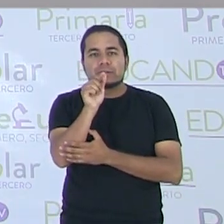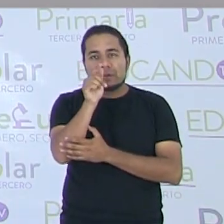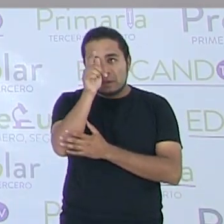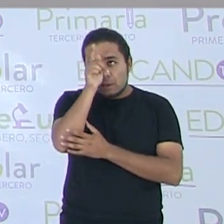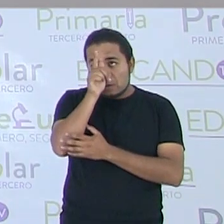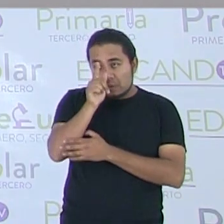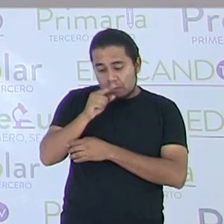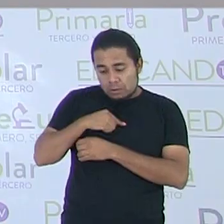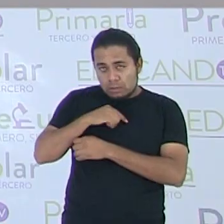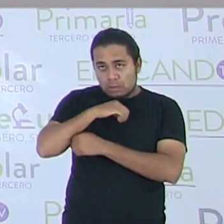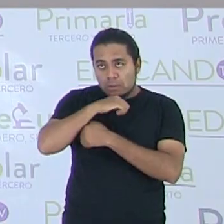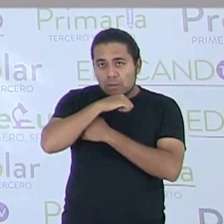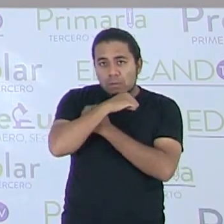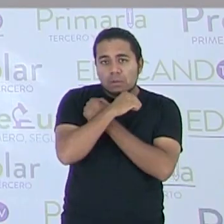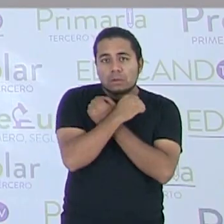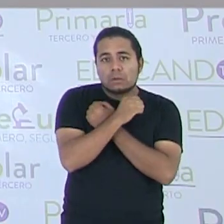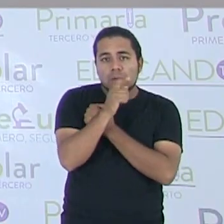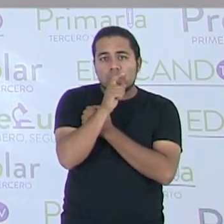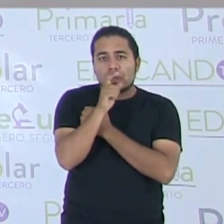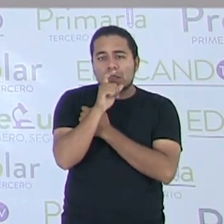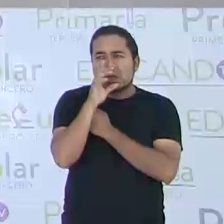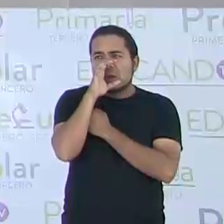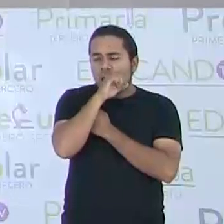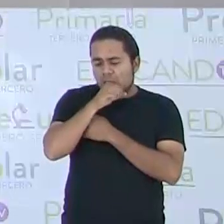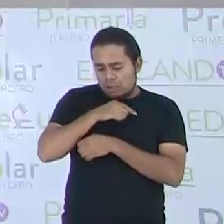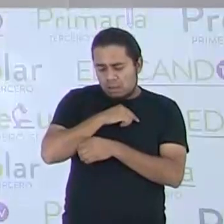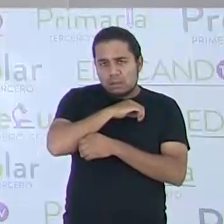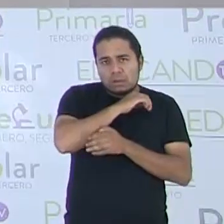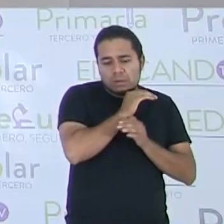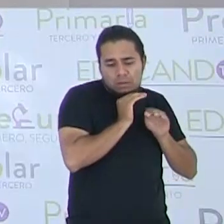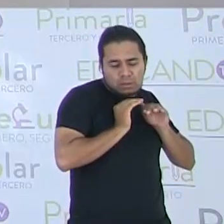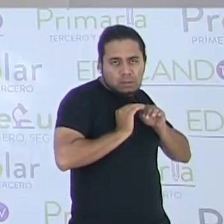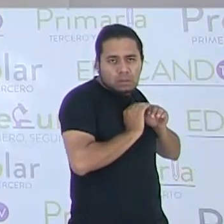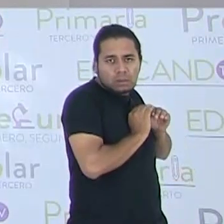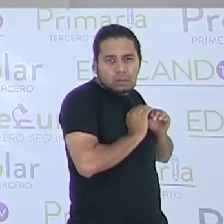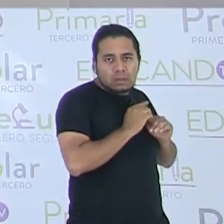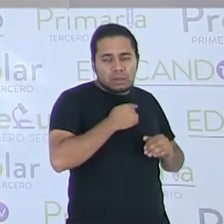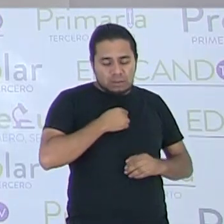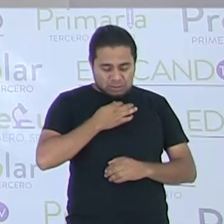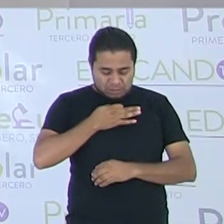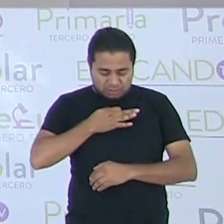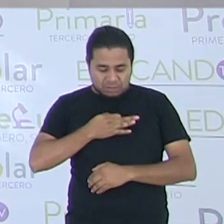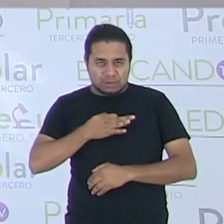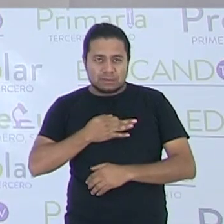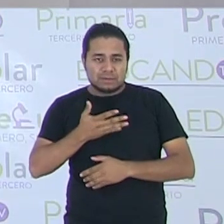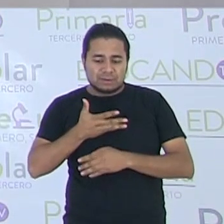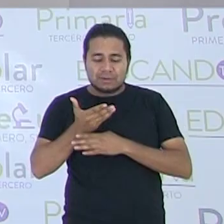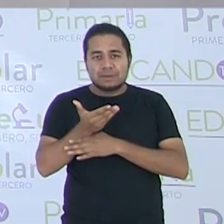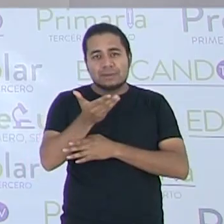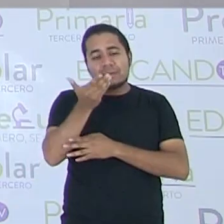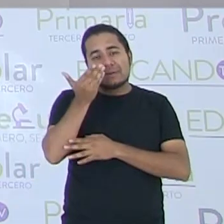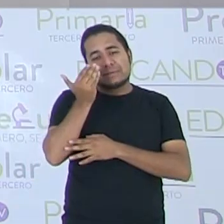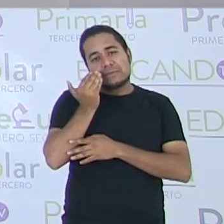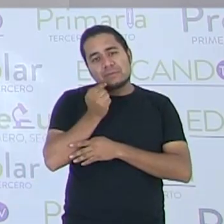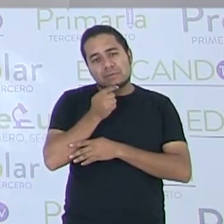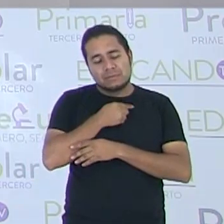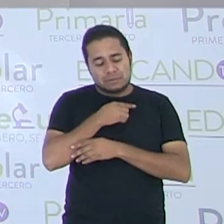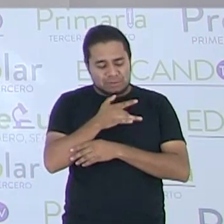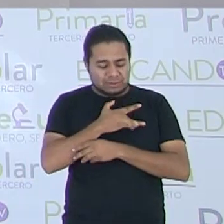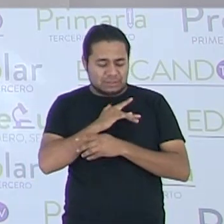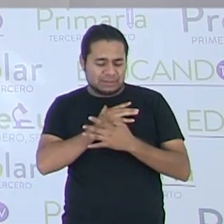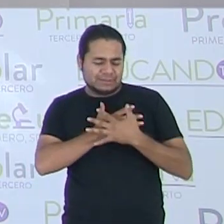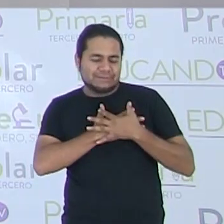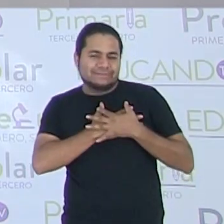defendía en la hora del calor. Yo tenía un botoncito apegado al